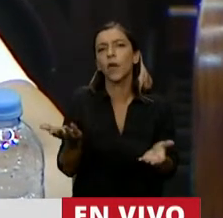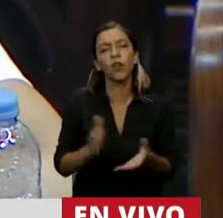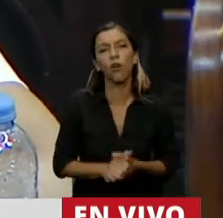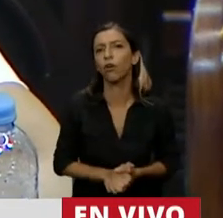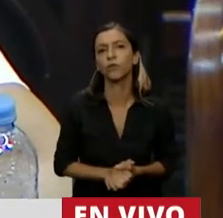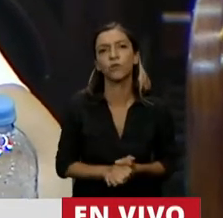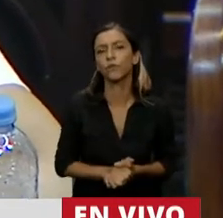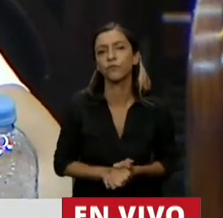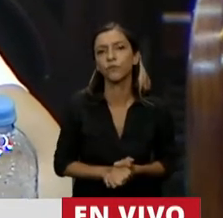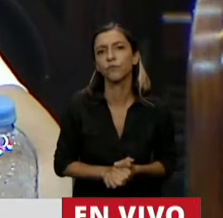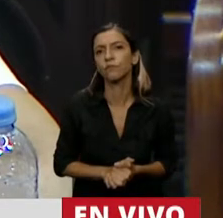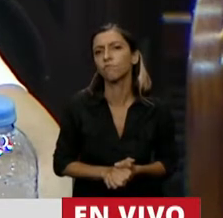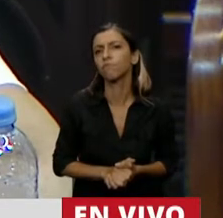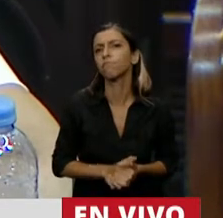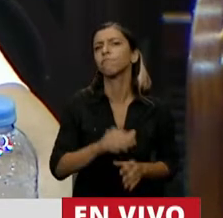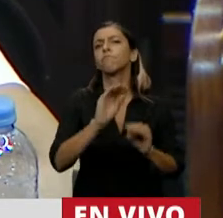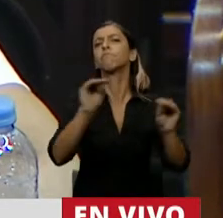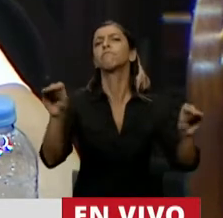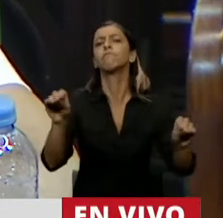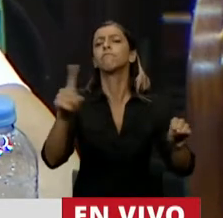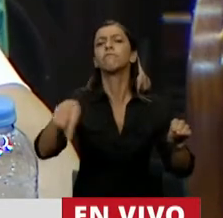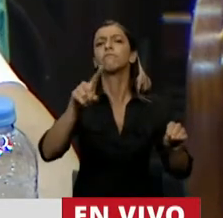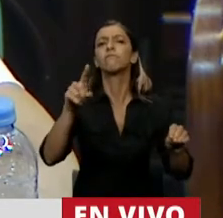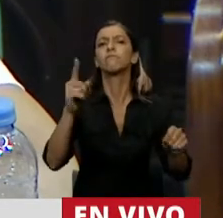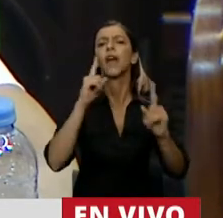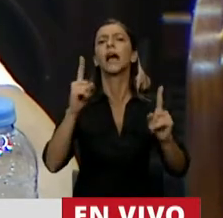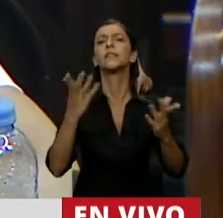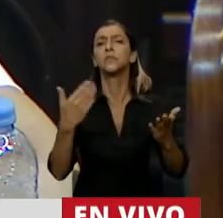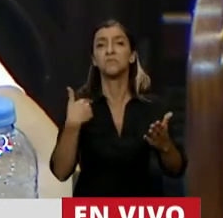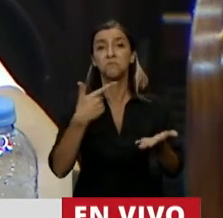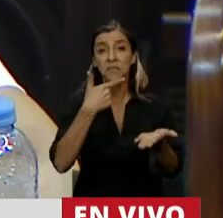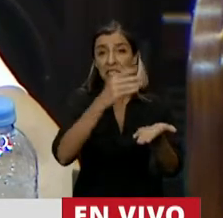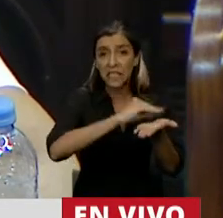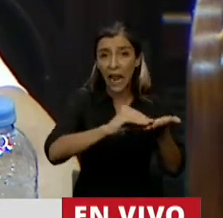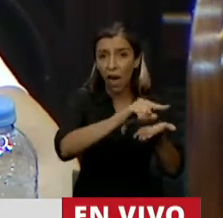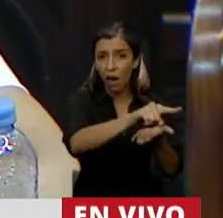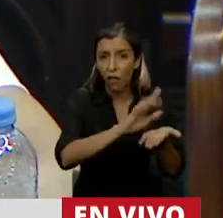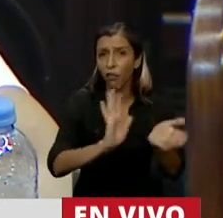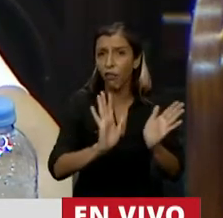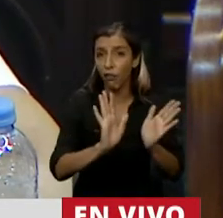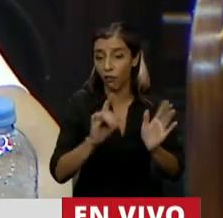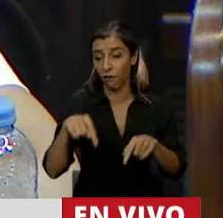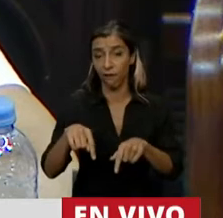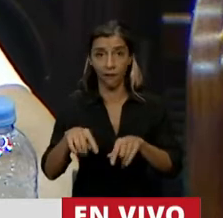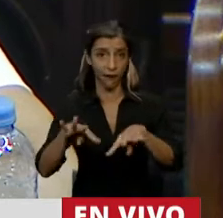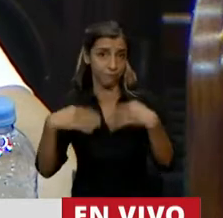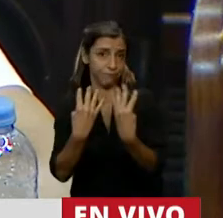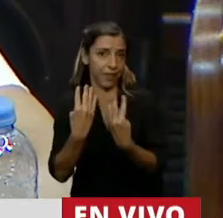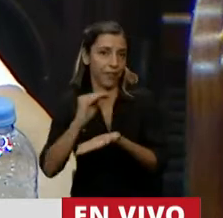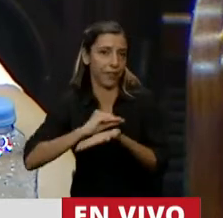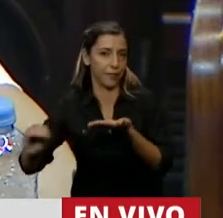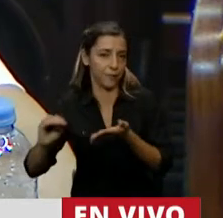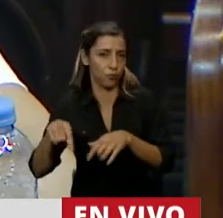está pasando en el Senado. Mientras la atención pública se da aquí, en la Cámara de